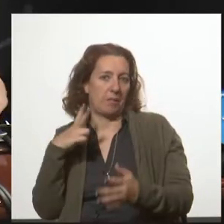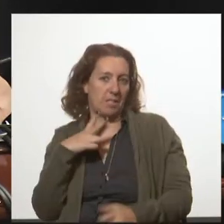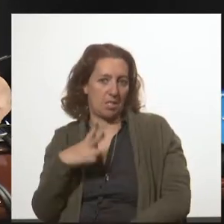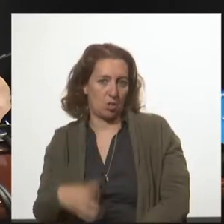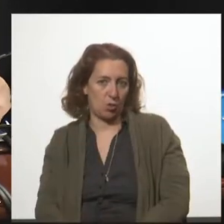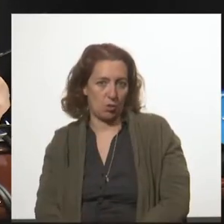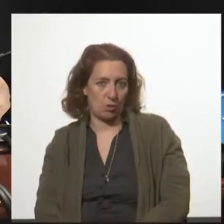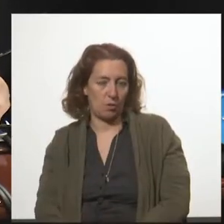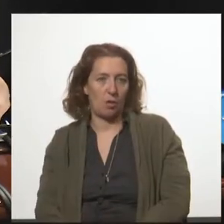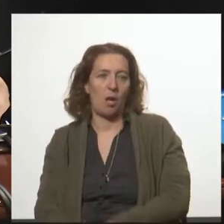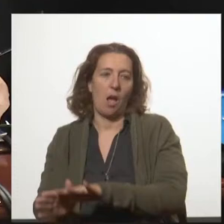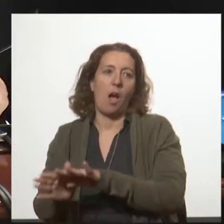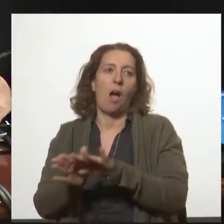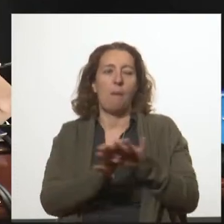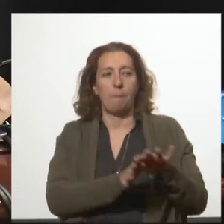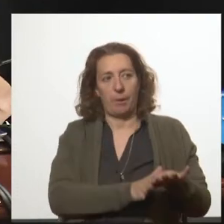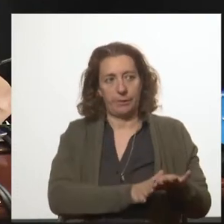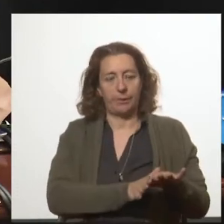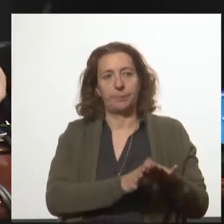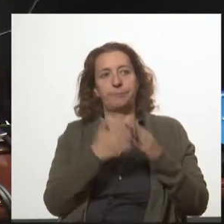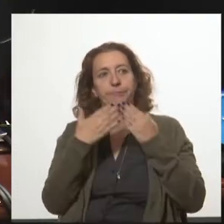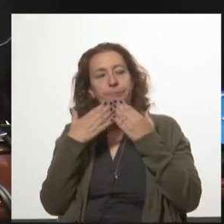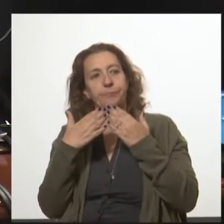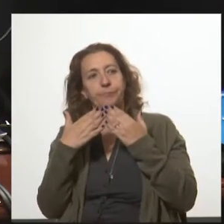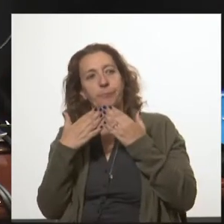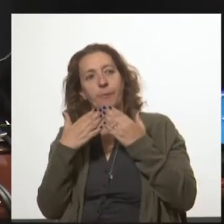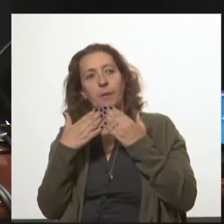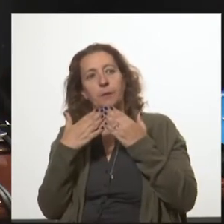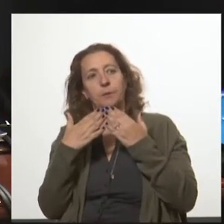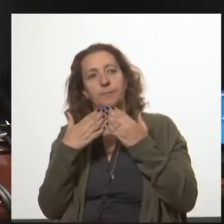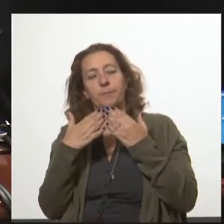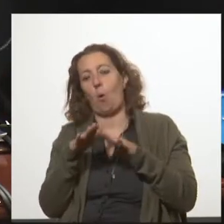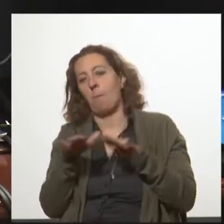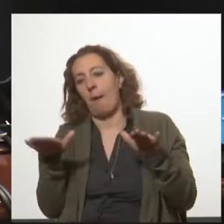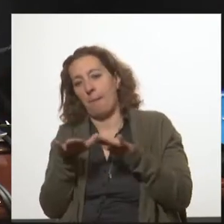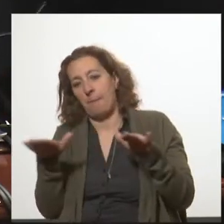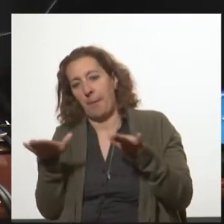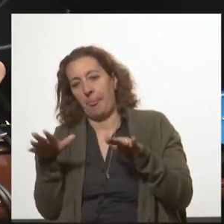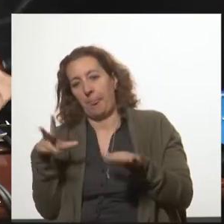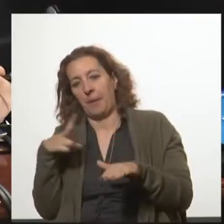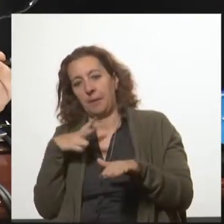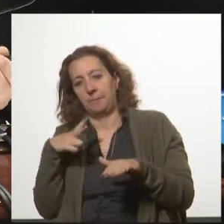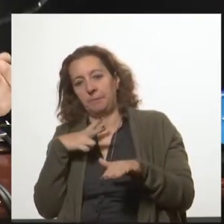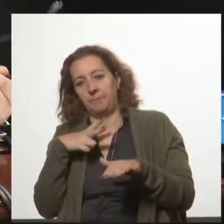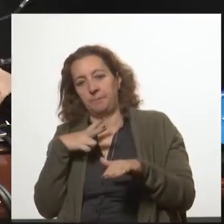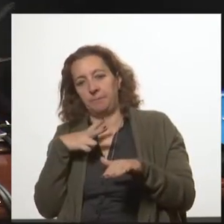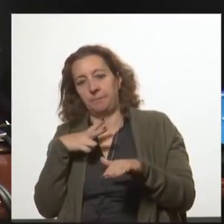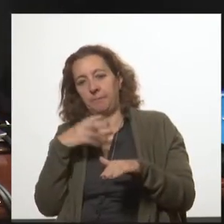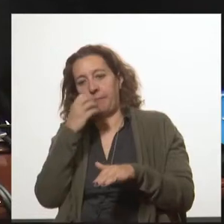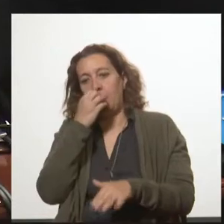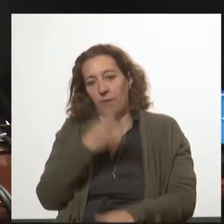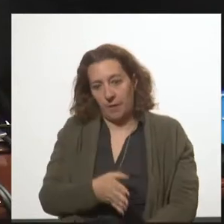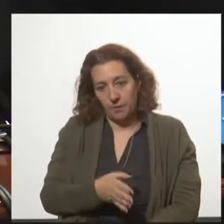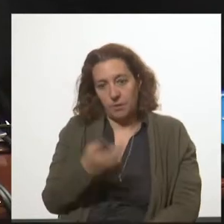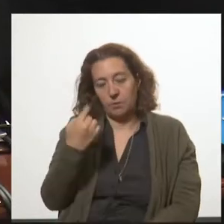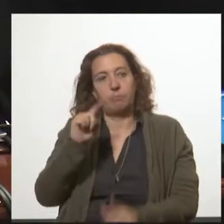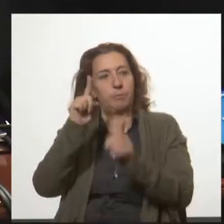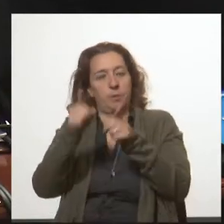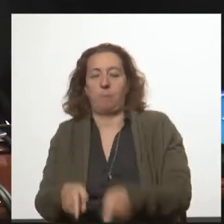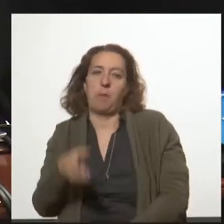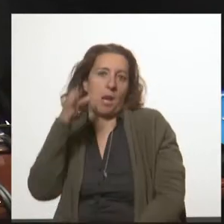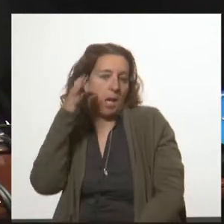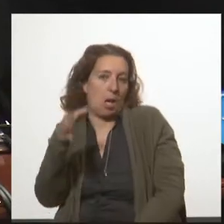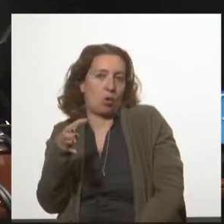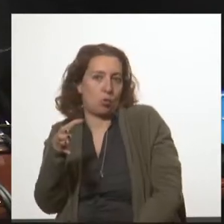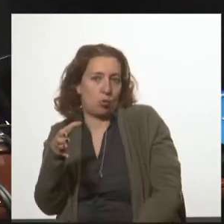más allá de una concesión es decir normalmente el privado va en los beneficios pero también van los riesgos